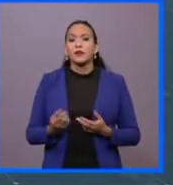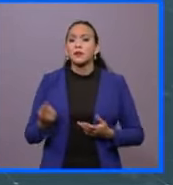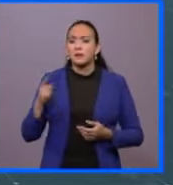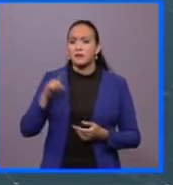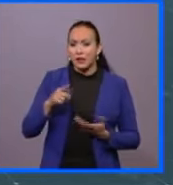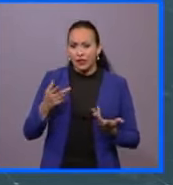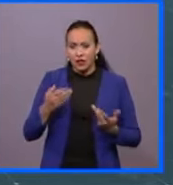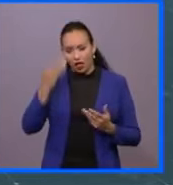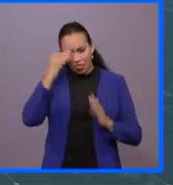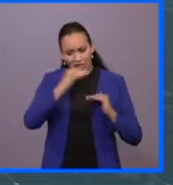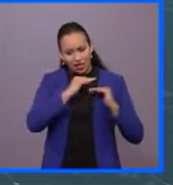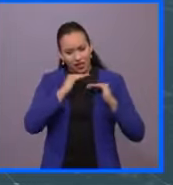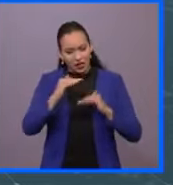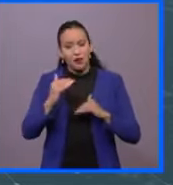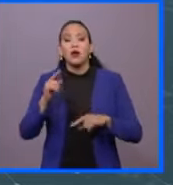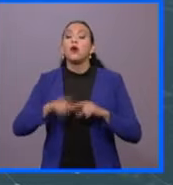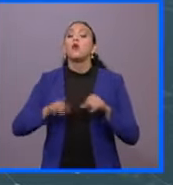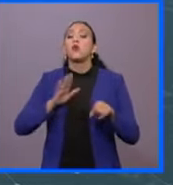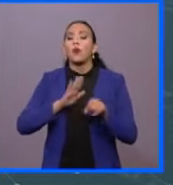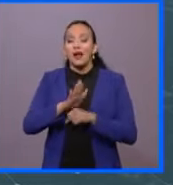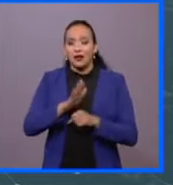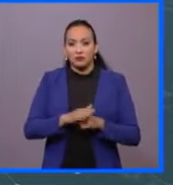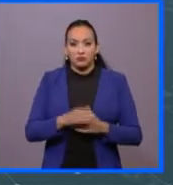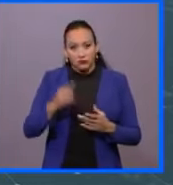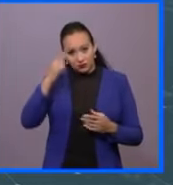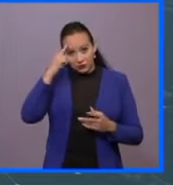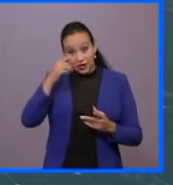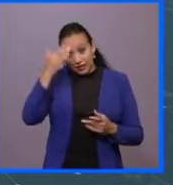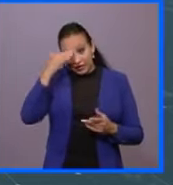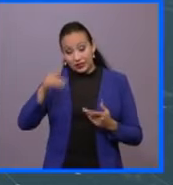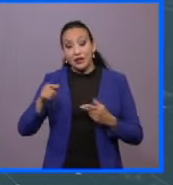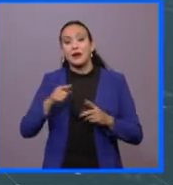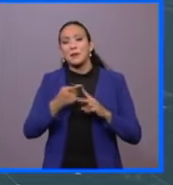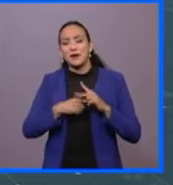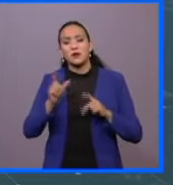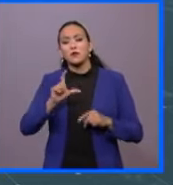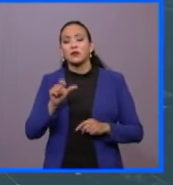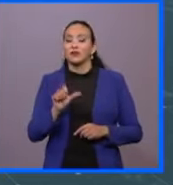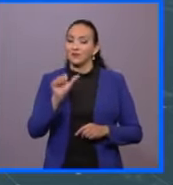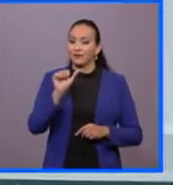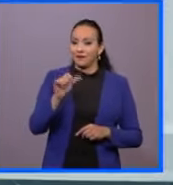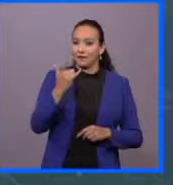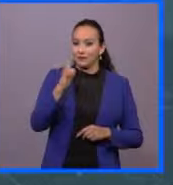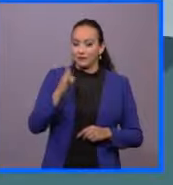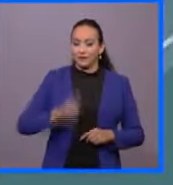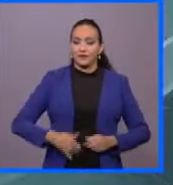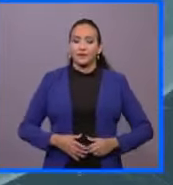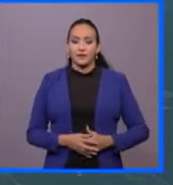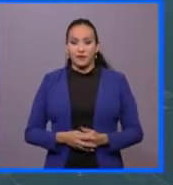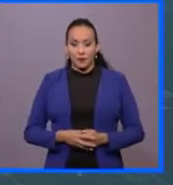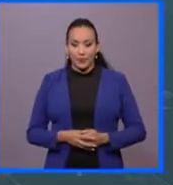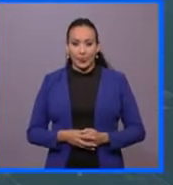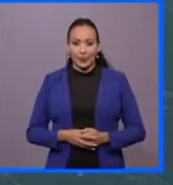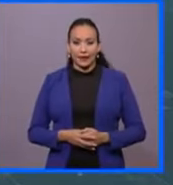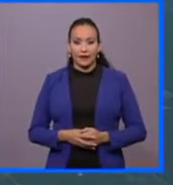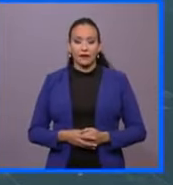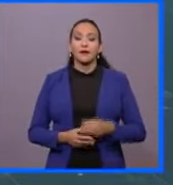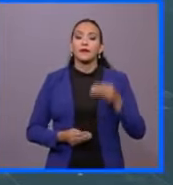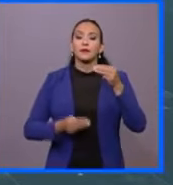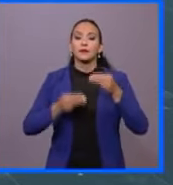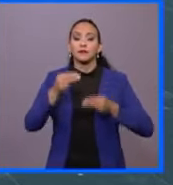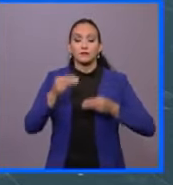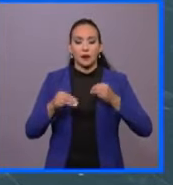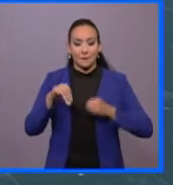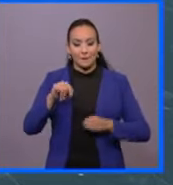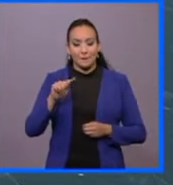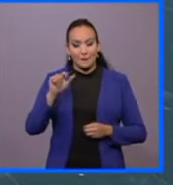de plazos y términos en los asuntos de su conocimiento a partir del 16 de julio. El magistrado de